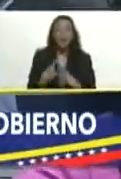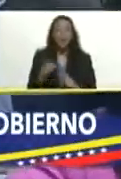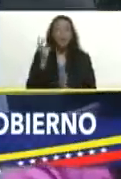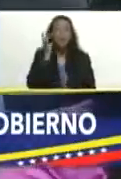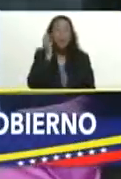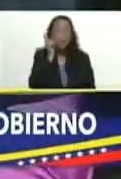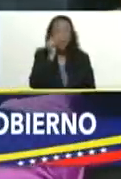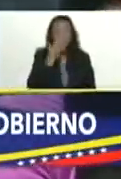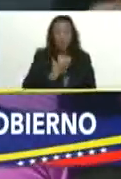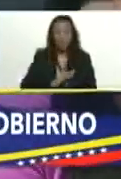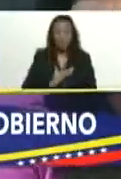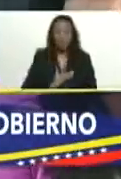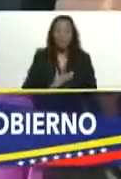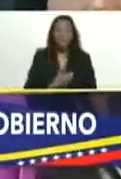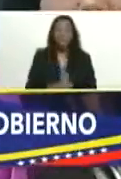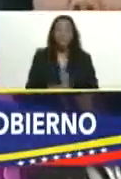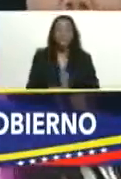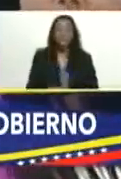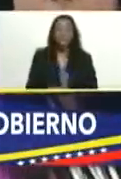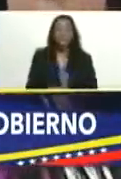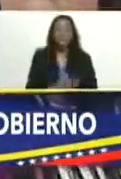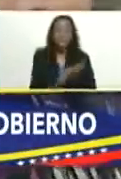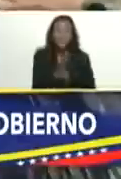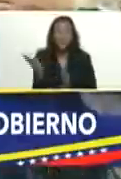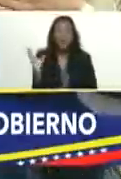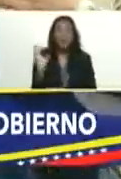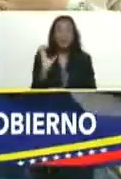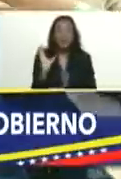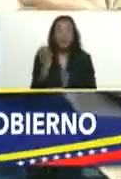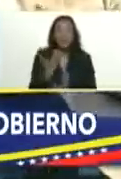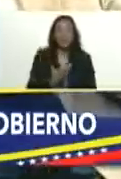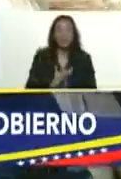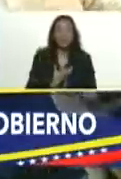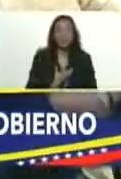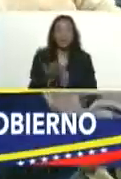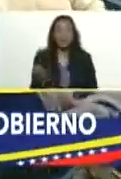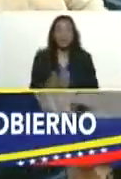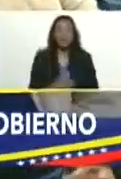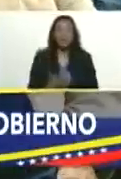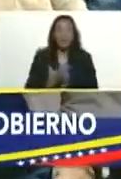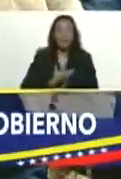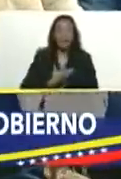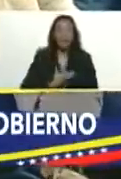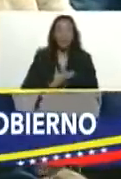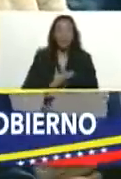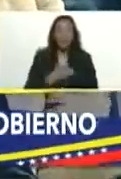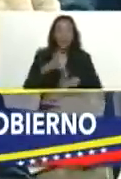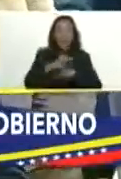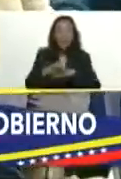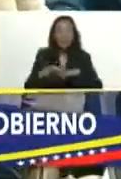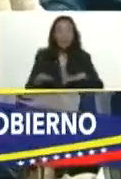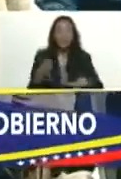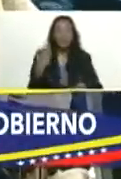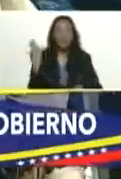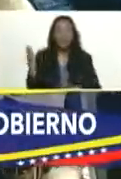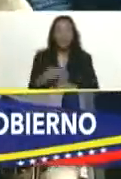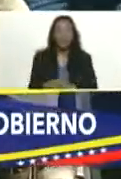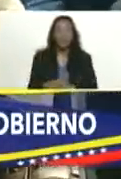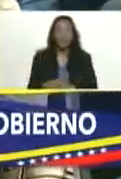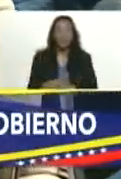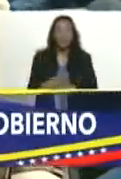alcaldesas y alcalde, la alcaldesa de Caracas, la alcaldesa del municipio de Atures en el